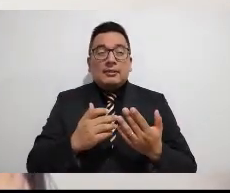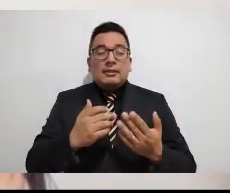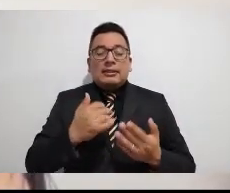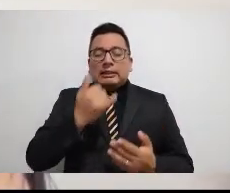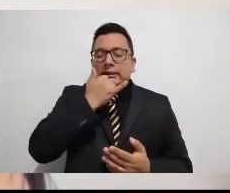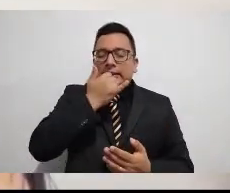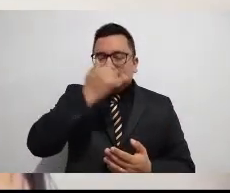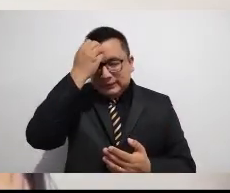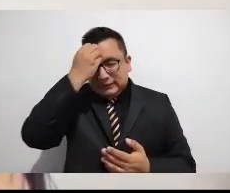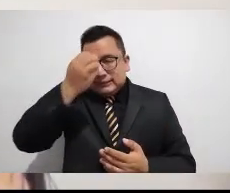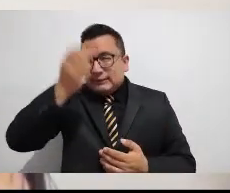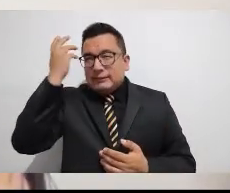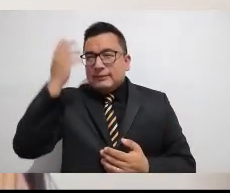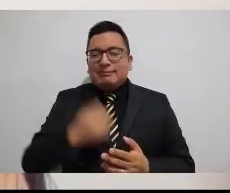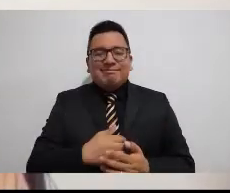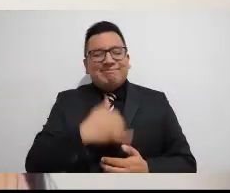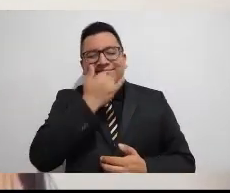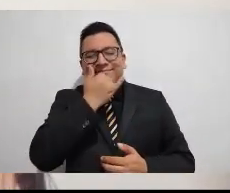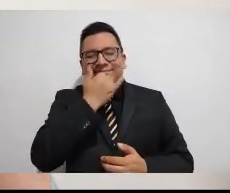Se me acaba de ir la pregunta.